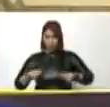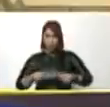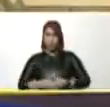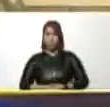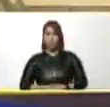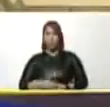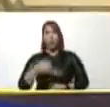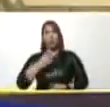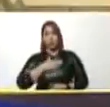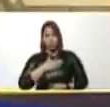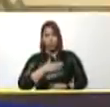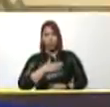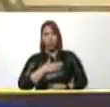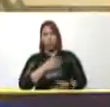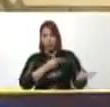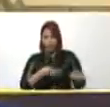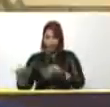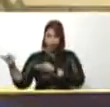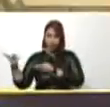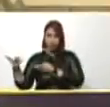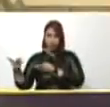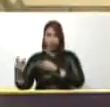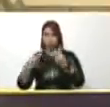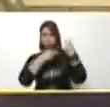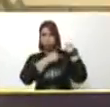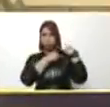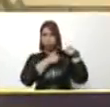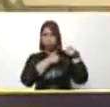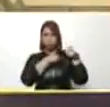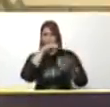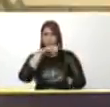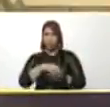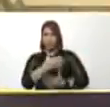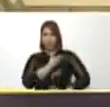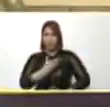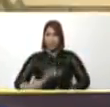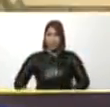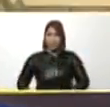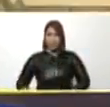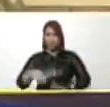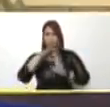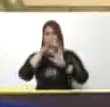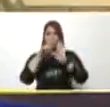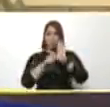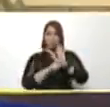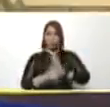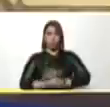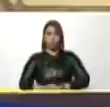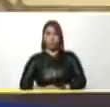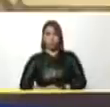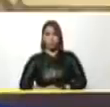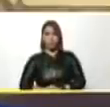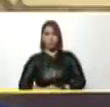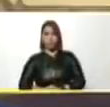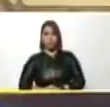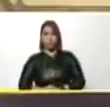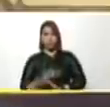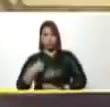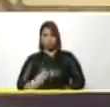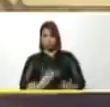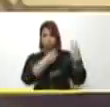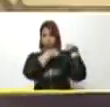como me corresponde como jefe de Estado, jefe de gobierno, presidente constitucional en ejercicio,